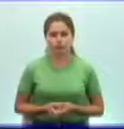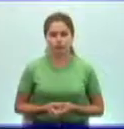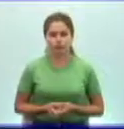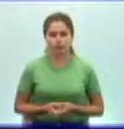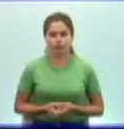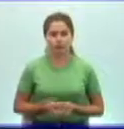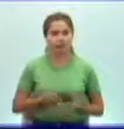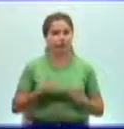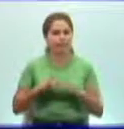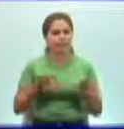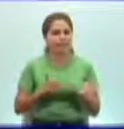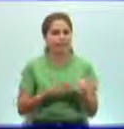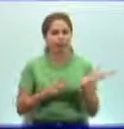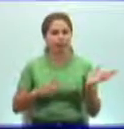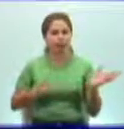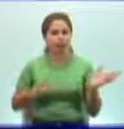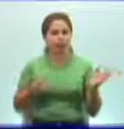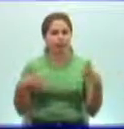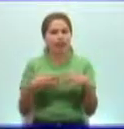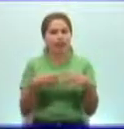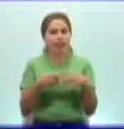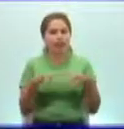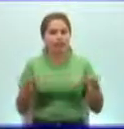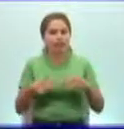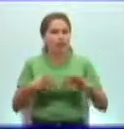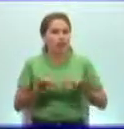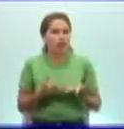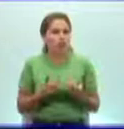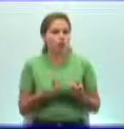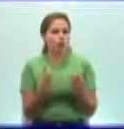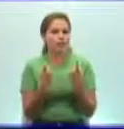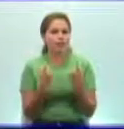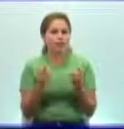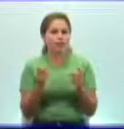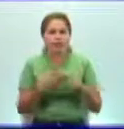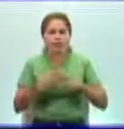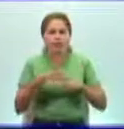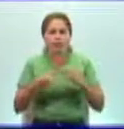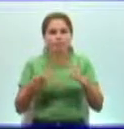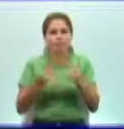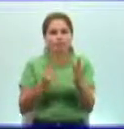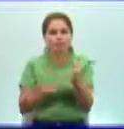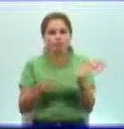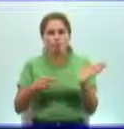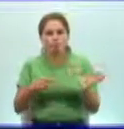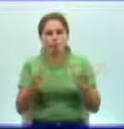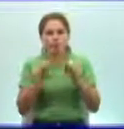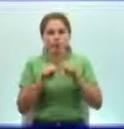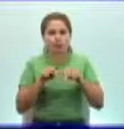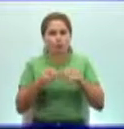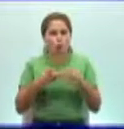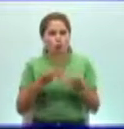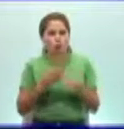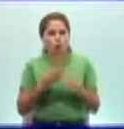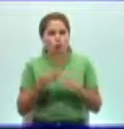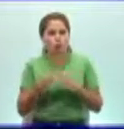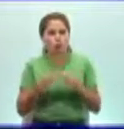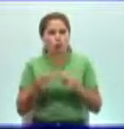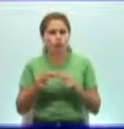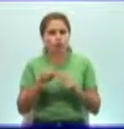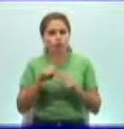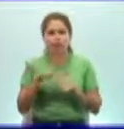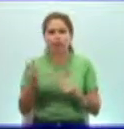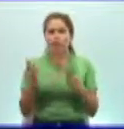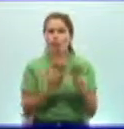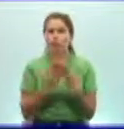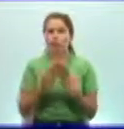¿Qué es la corriente eléctrica? ¿Cuáles son las condiciones necesarias para generar la corriente eléctrica? ¿Y cuáles son algunos de sus efectos? Ustedes estudiaron o respondieron